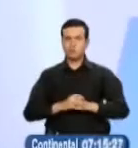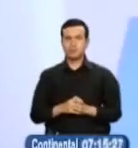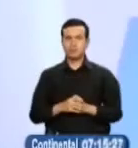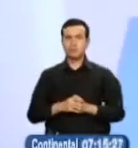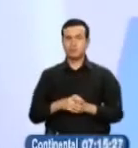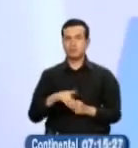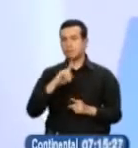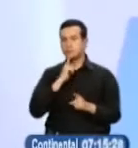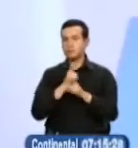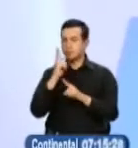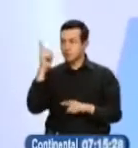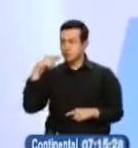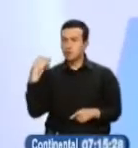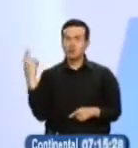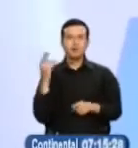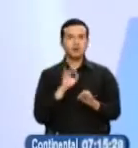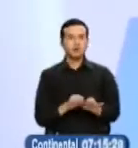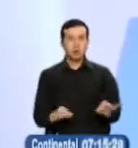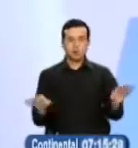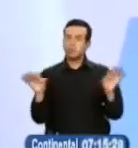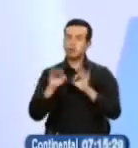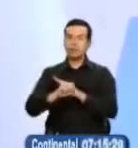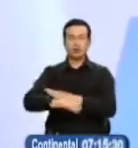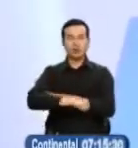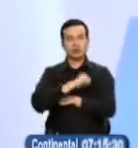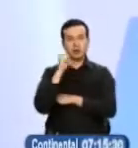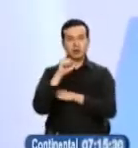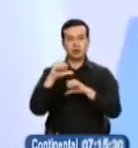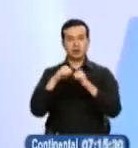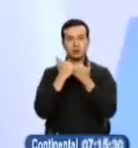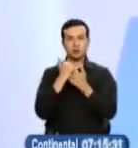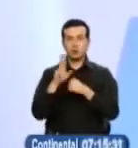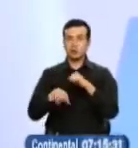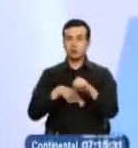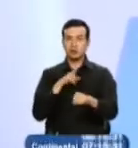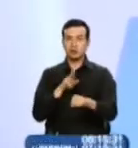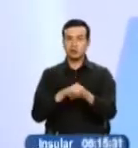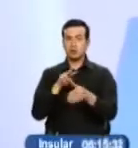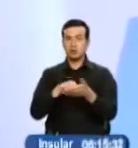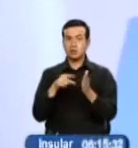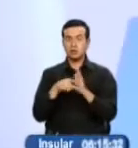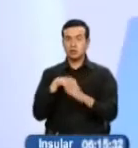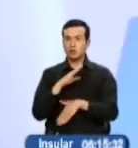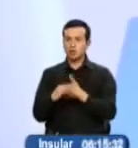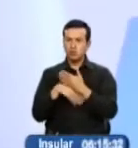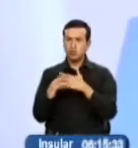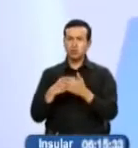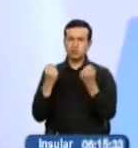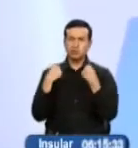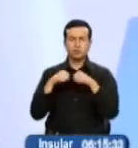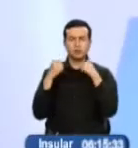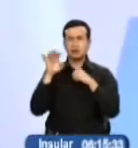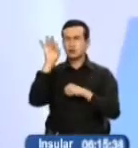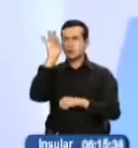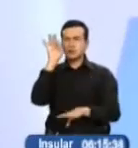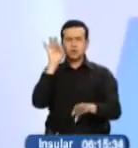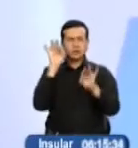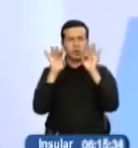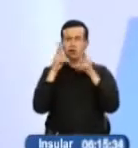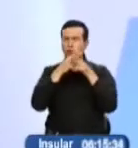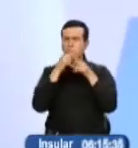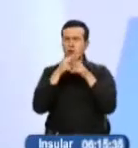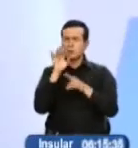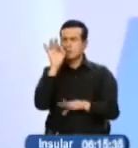Porque sin duda para nosotros es fundamental ganar la elección en la Asamblea Nacional, y esto implica hacer todos los esfuerzos para escoger los mejores